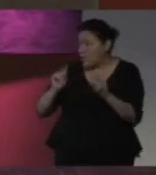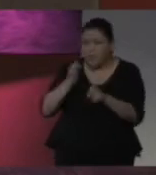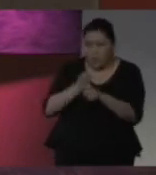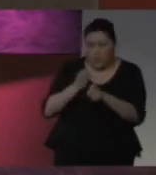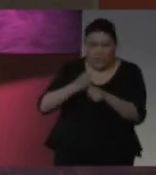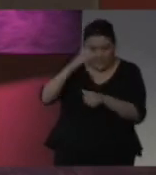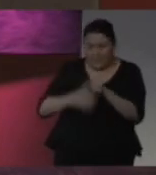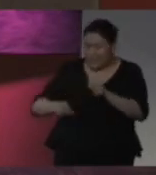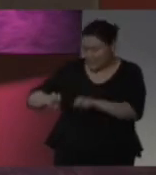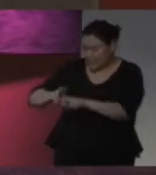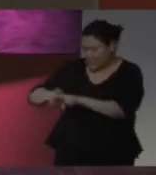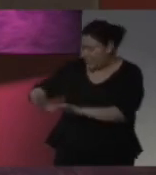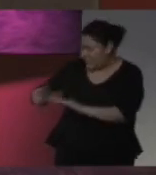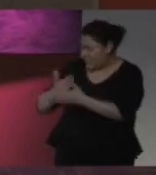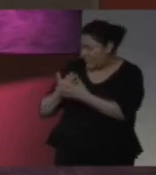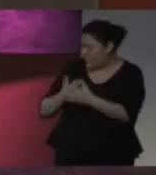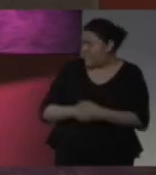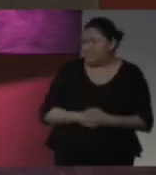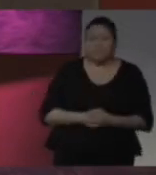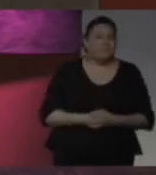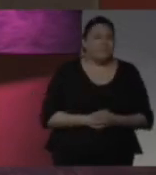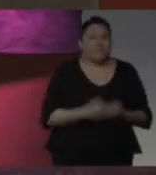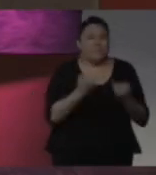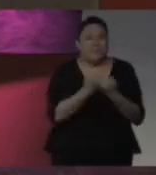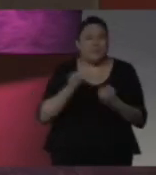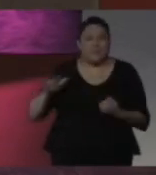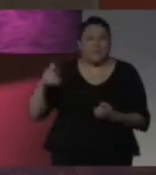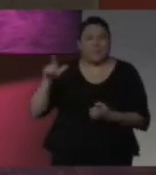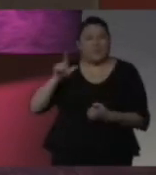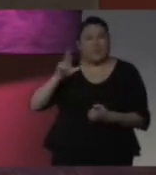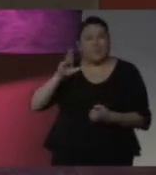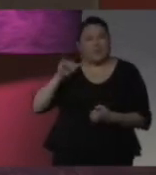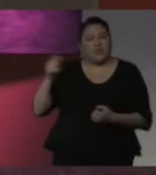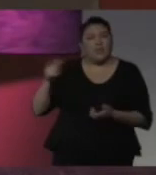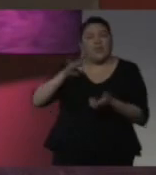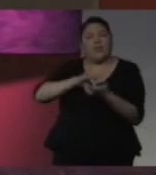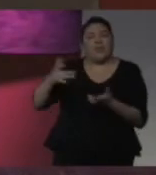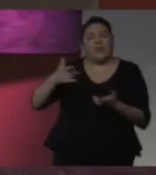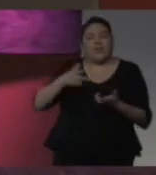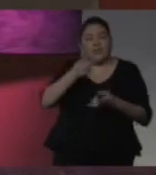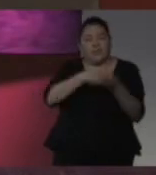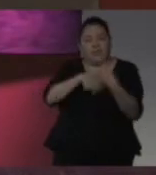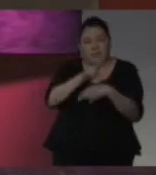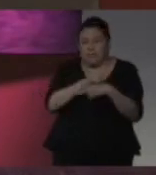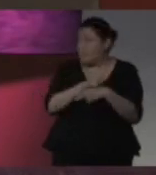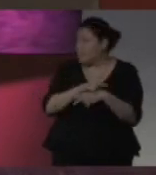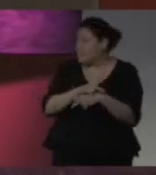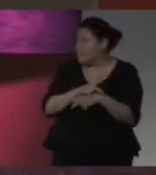cierre. Bueno, pues igual que Lucía, agradecer a todos los ponentes, a las